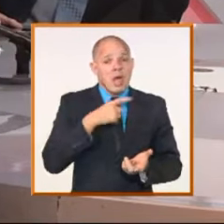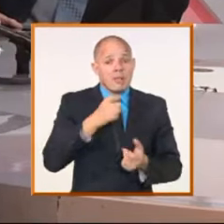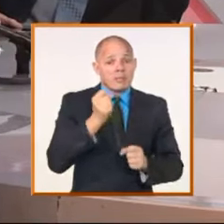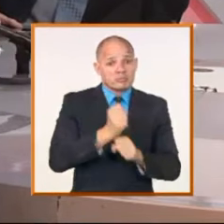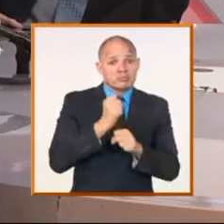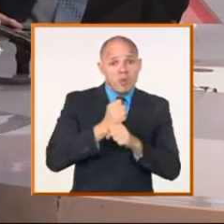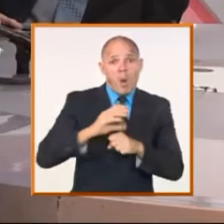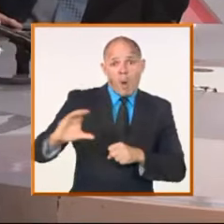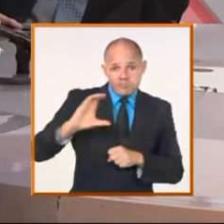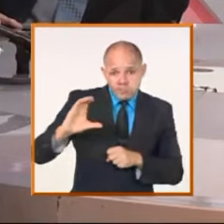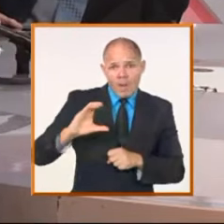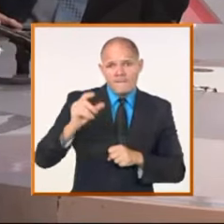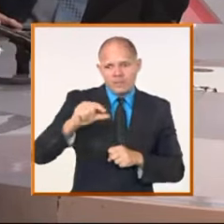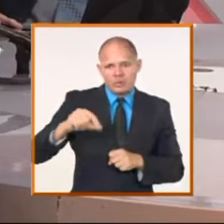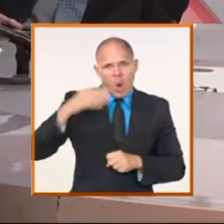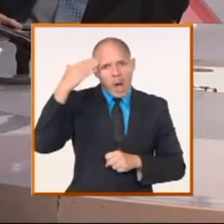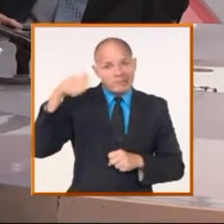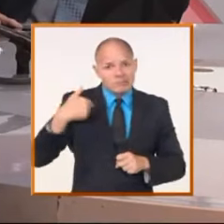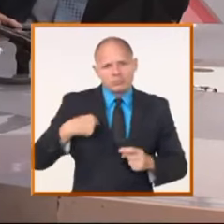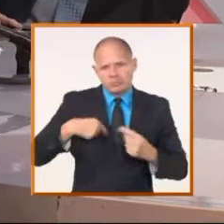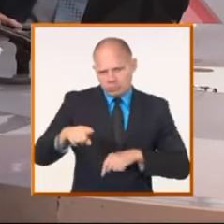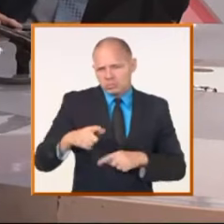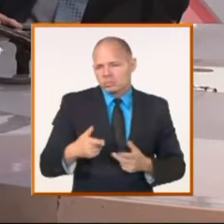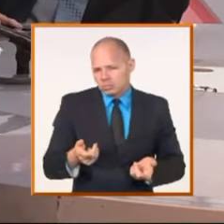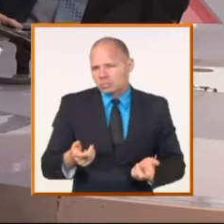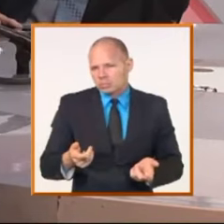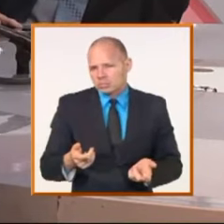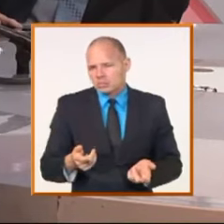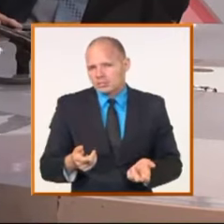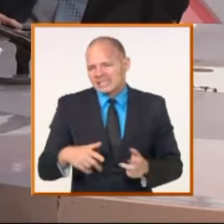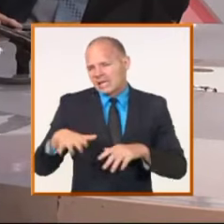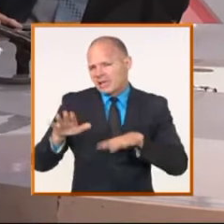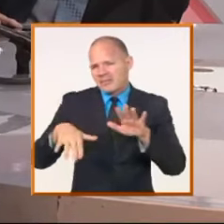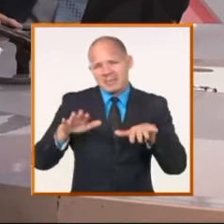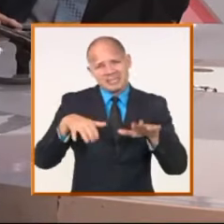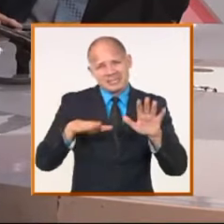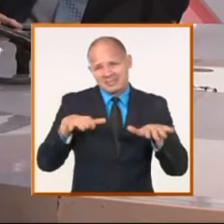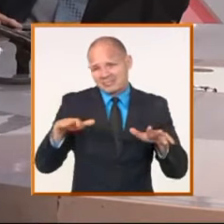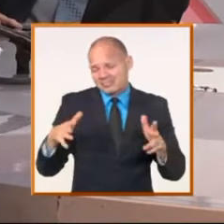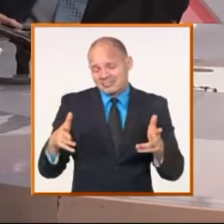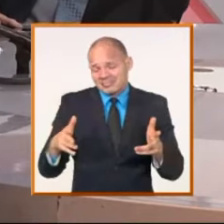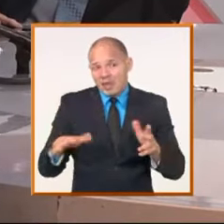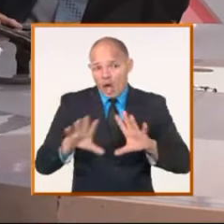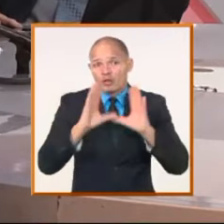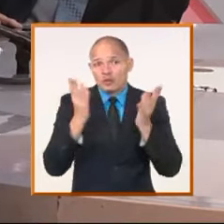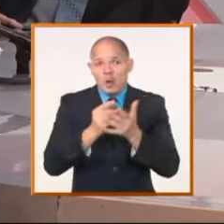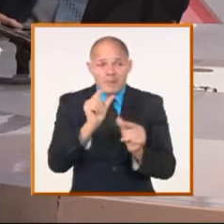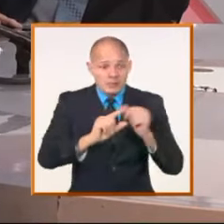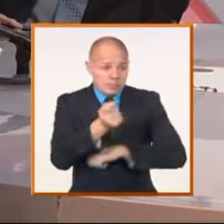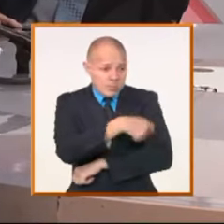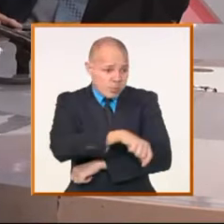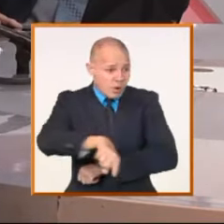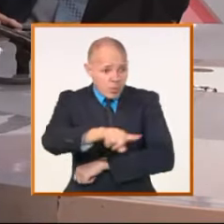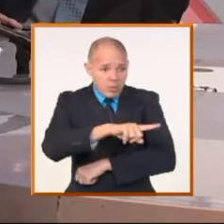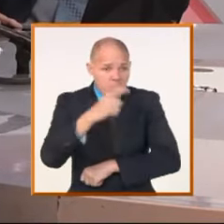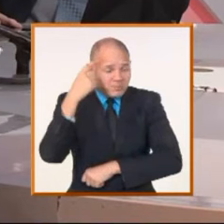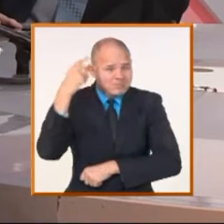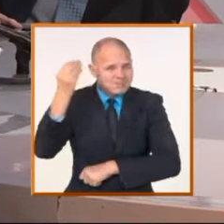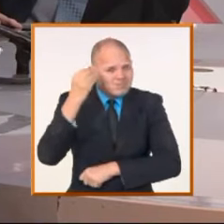términos físicos, en términos de su tiempo con su familia, todo eso en muchas ocasiones, ya sabemos que se ha dado en los últimos